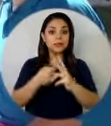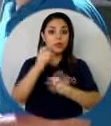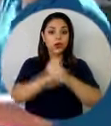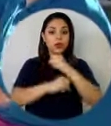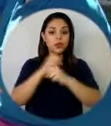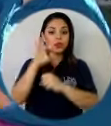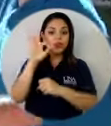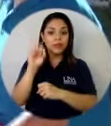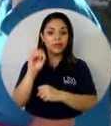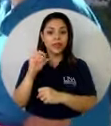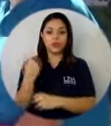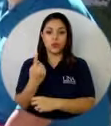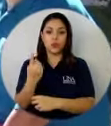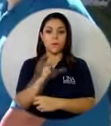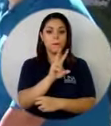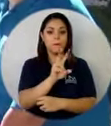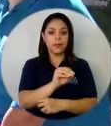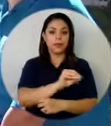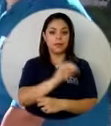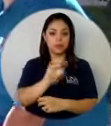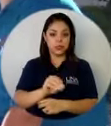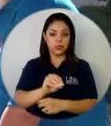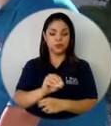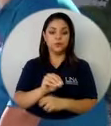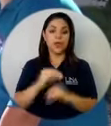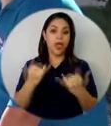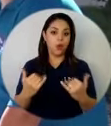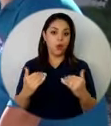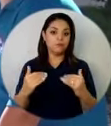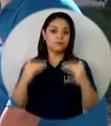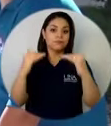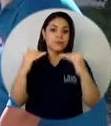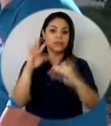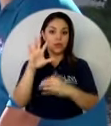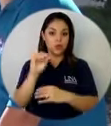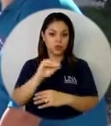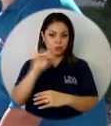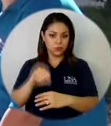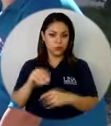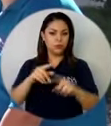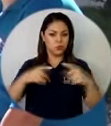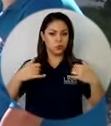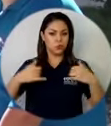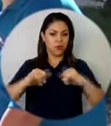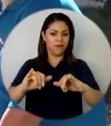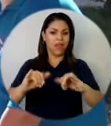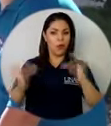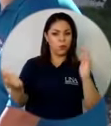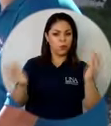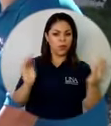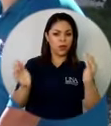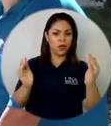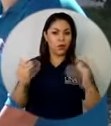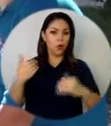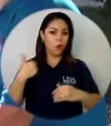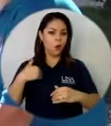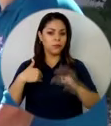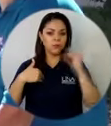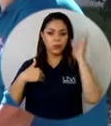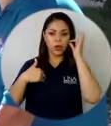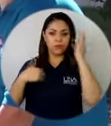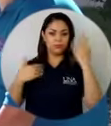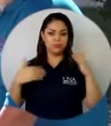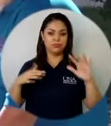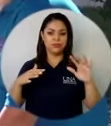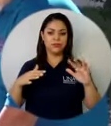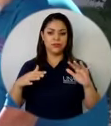participaban 20% de las mujeres, ¿verdad? Bueno, ya ahora es 50%, pero todavía la brecha, por ejemplo, con respecto a los hombres, es